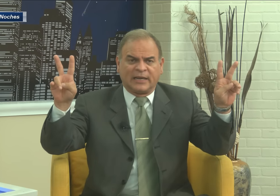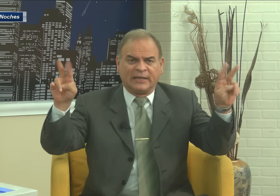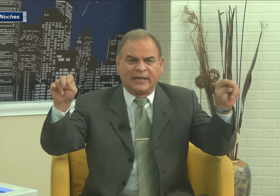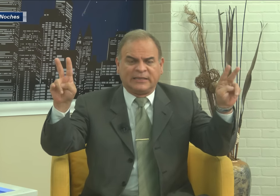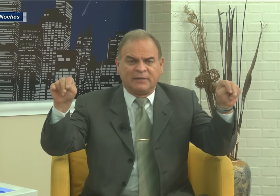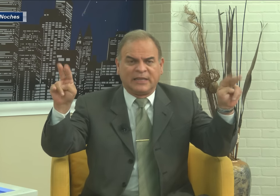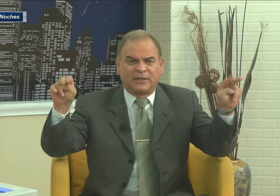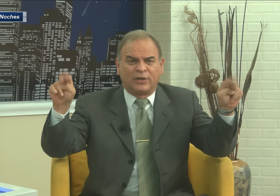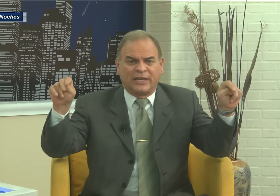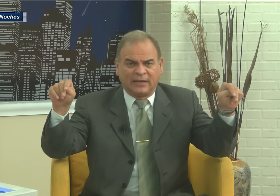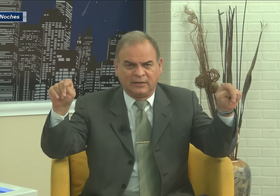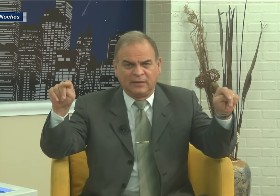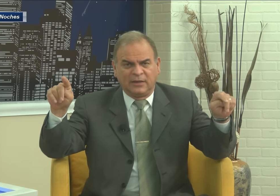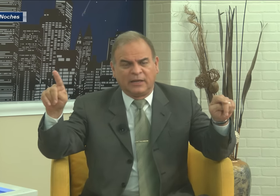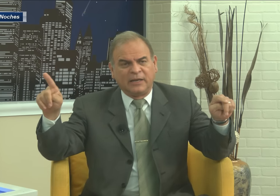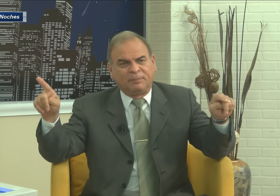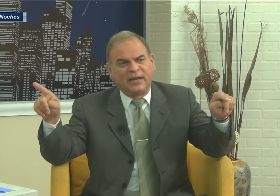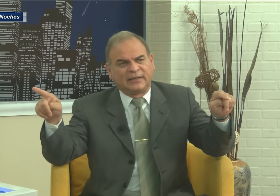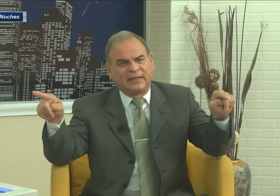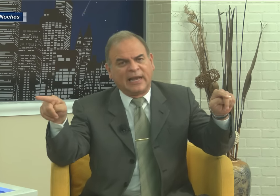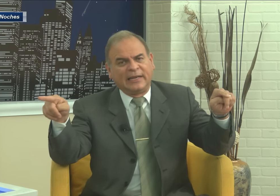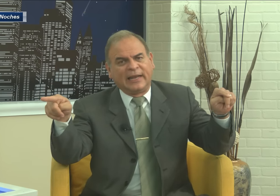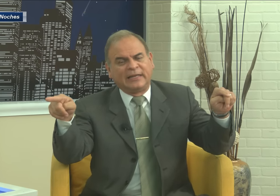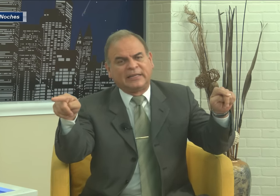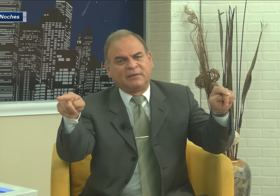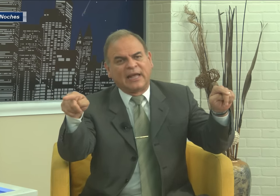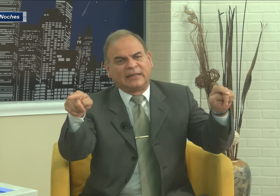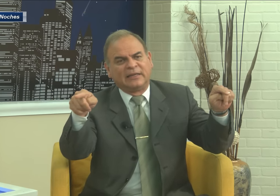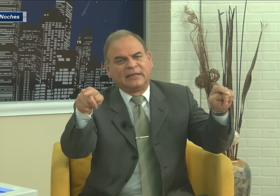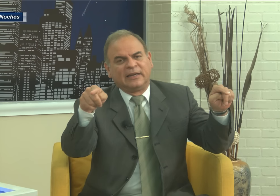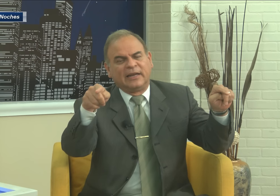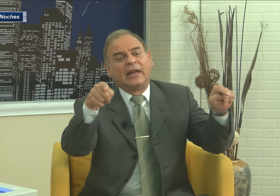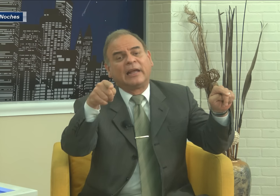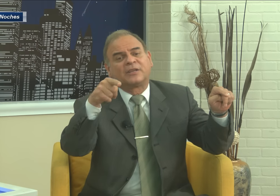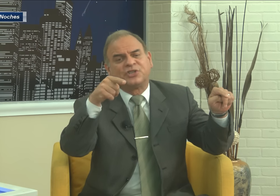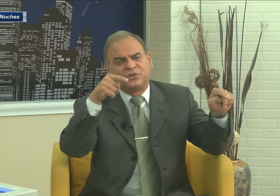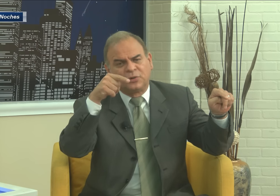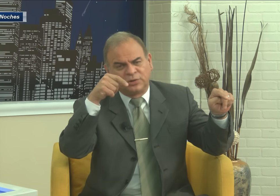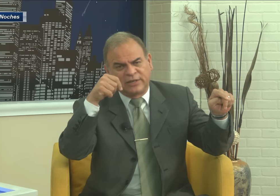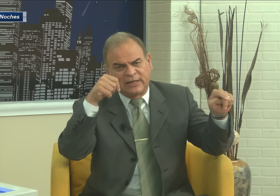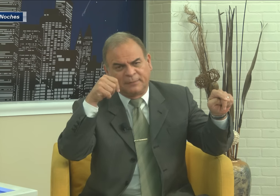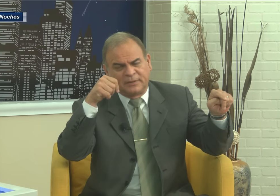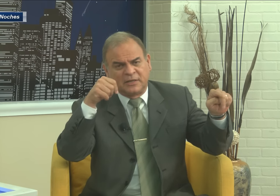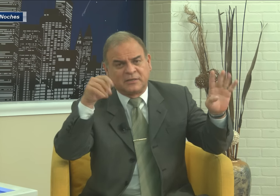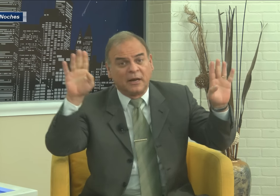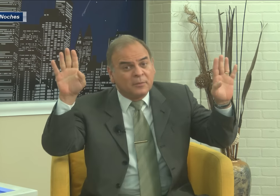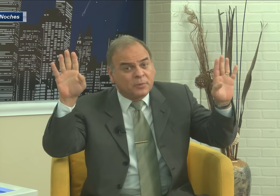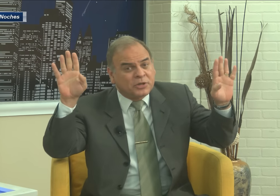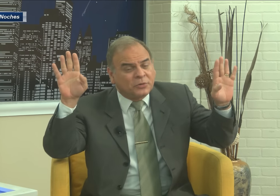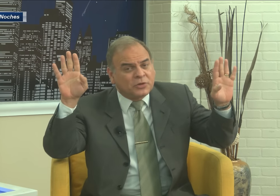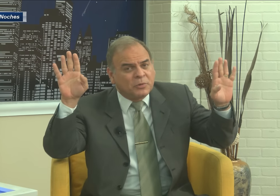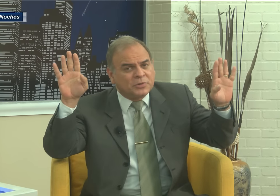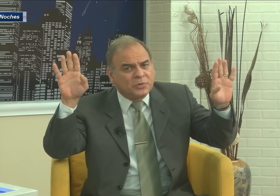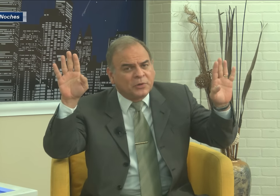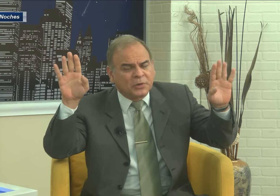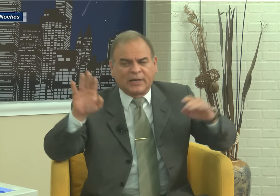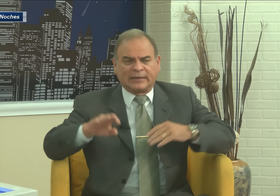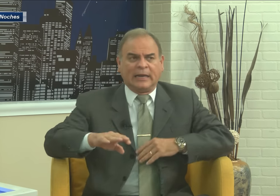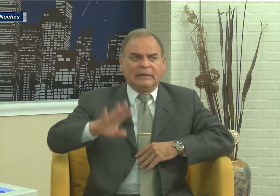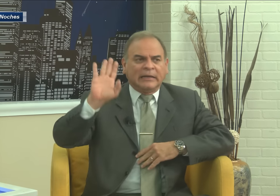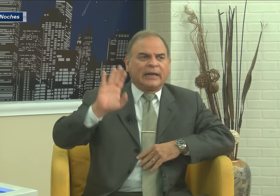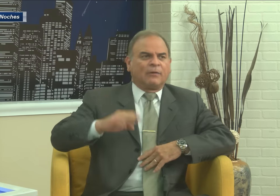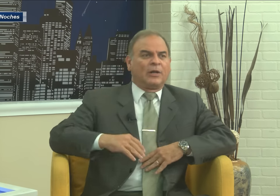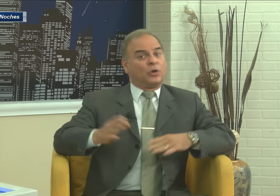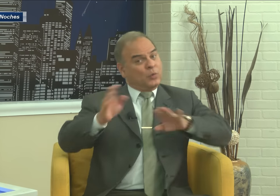entrecomillar legitimidad de origen y pierden la legitimidad en el ejercicio de la presidencia por cierto que eso me lo enseñó el gordo